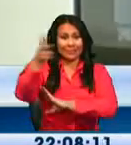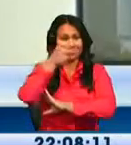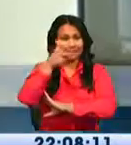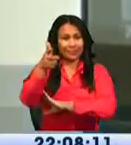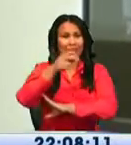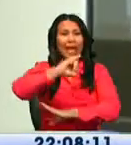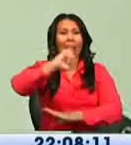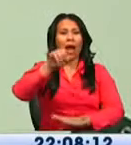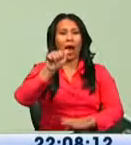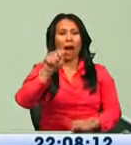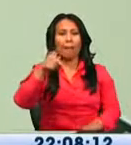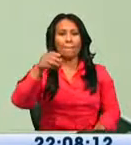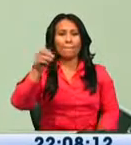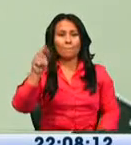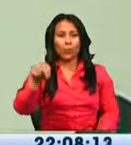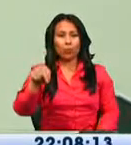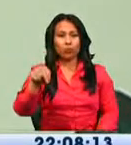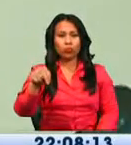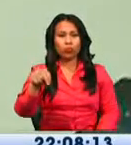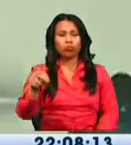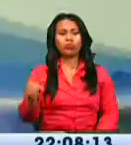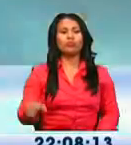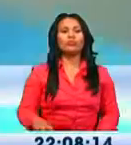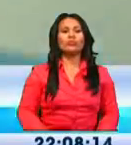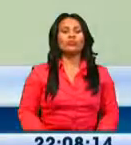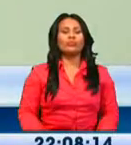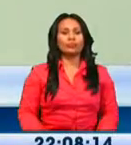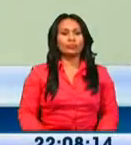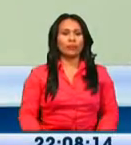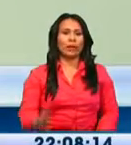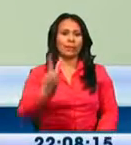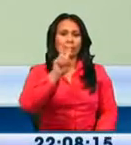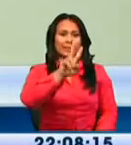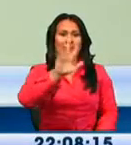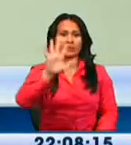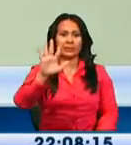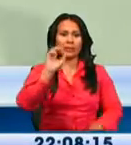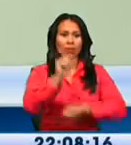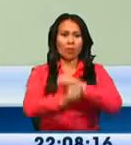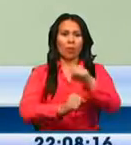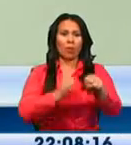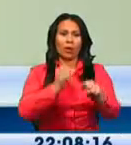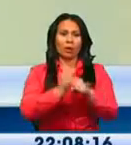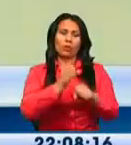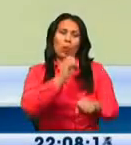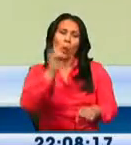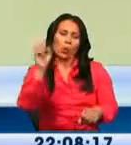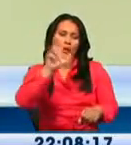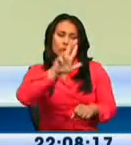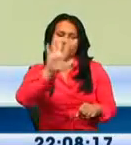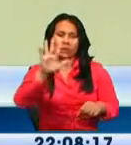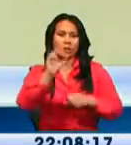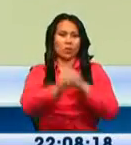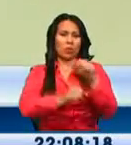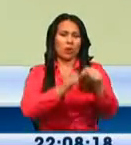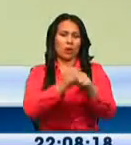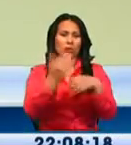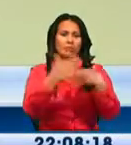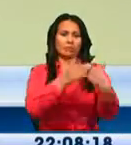videoconferencia. 25 años, ¿no? Y obviamente existe una pena acumulativa hasta 35 años. ¿Cómo sí se animó a dar esta